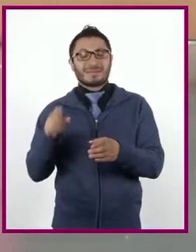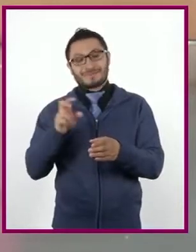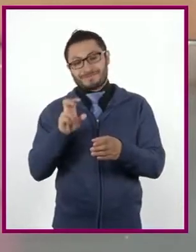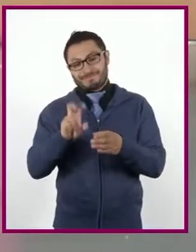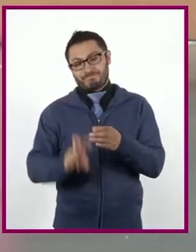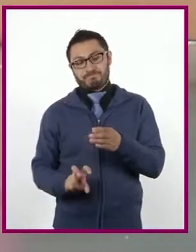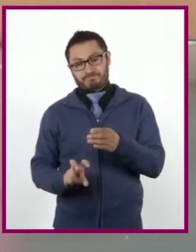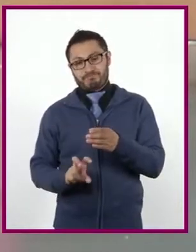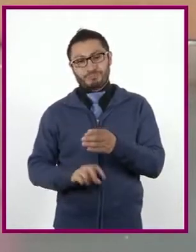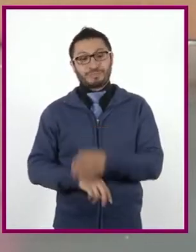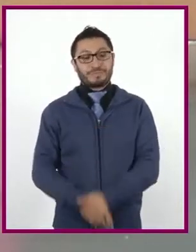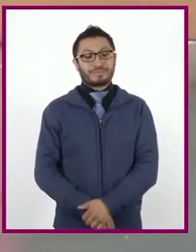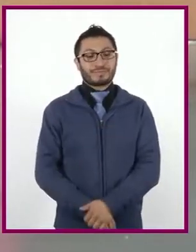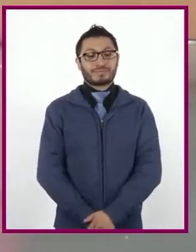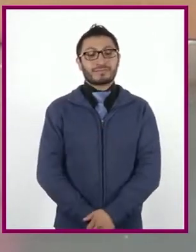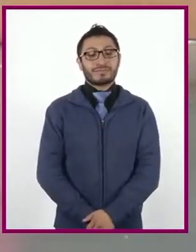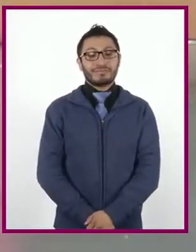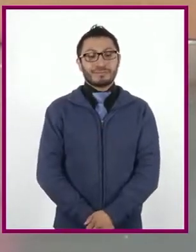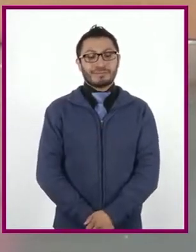hundió.